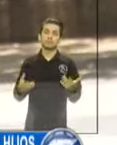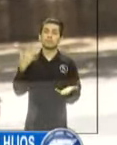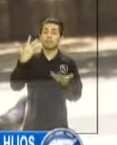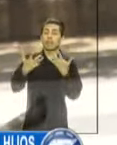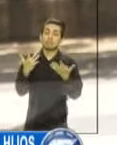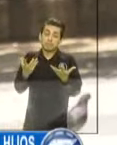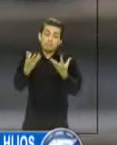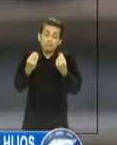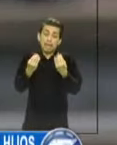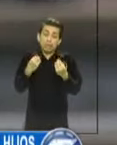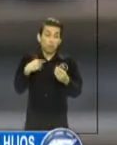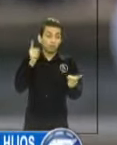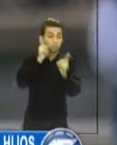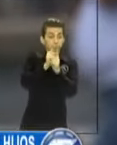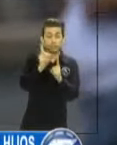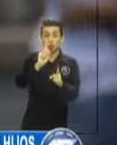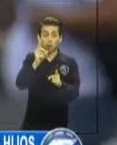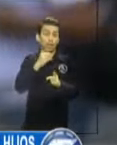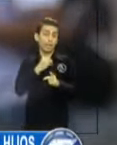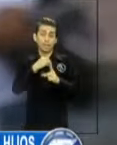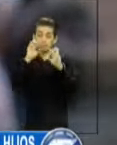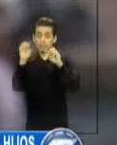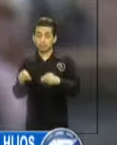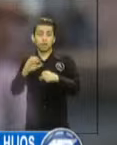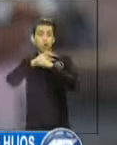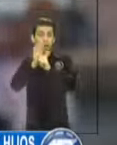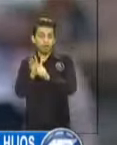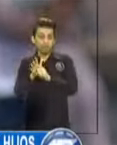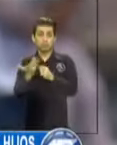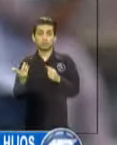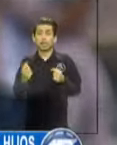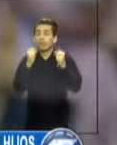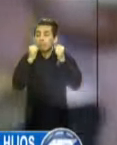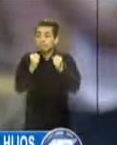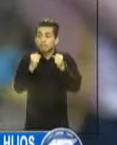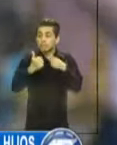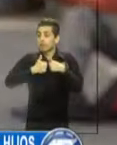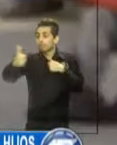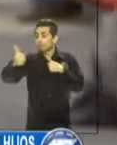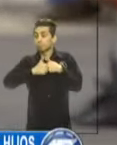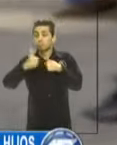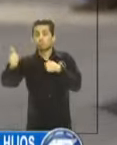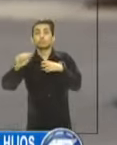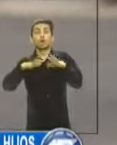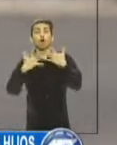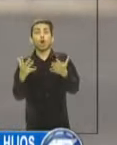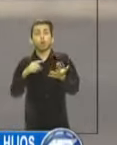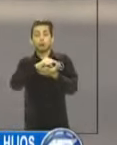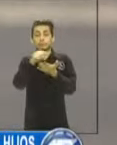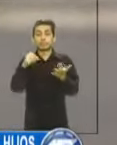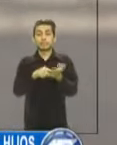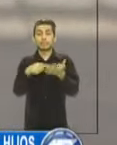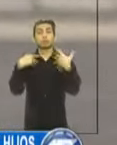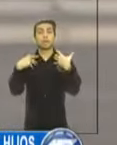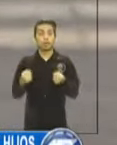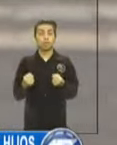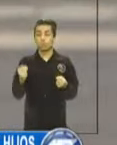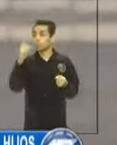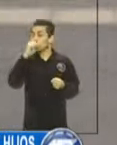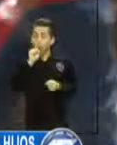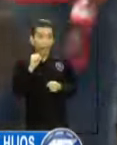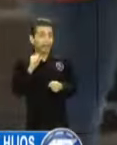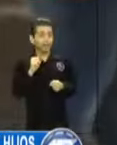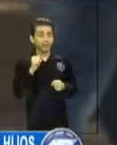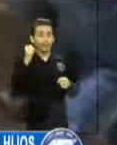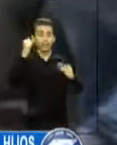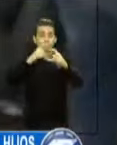con pacientes infectados con COVID-19, dificultad para movilizarse hacia los centros de salud debido a la falta de transporte público y